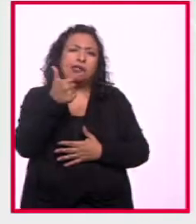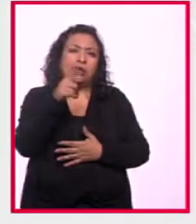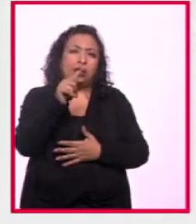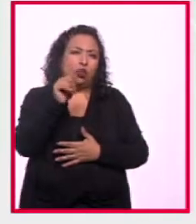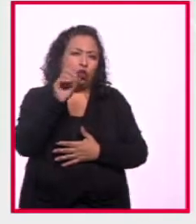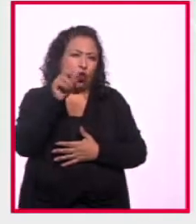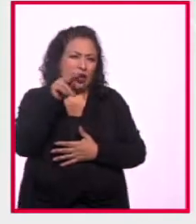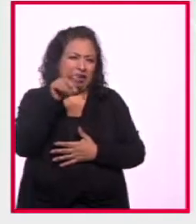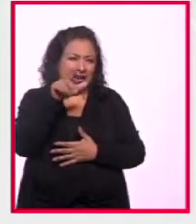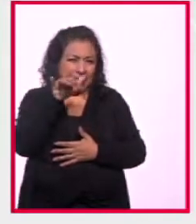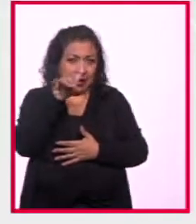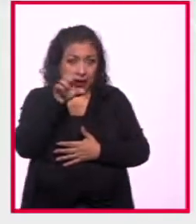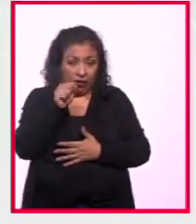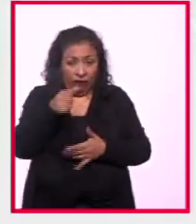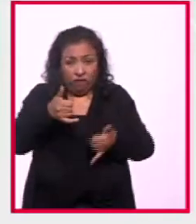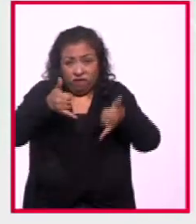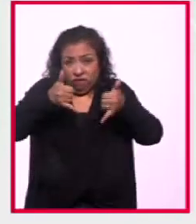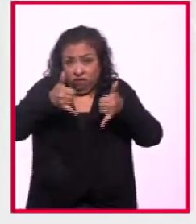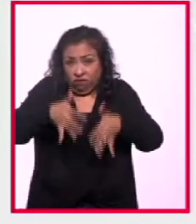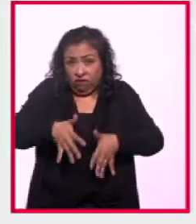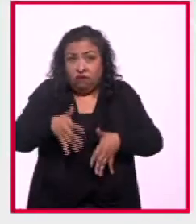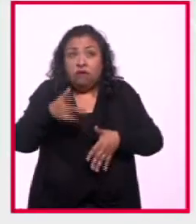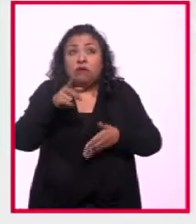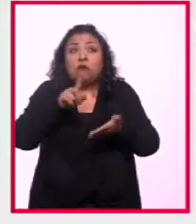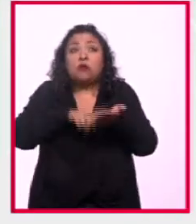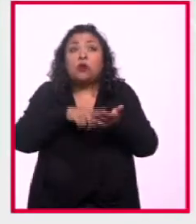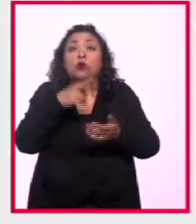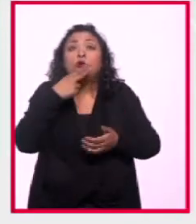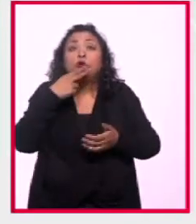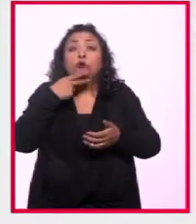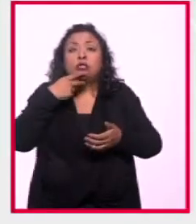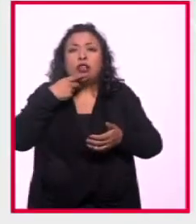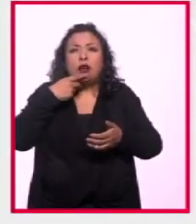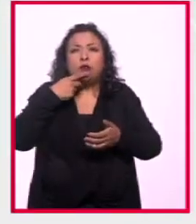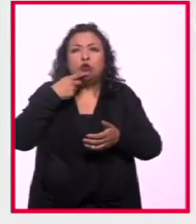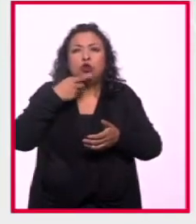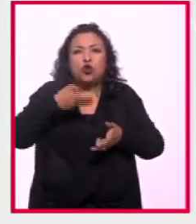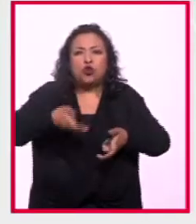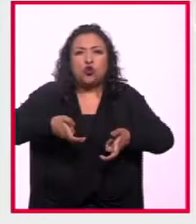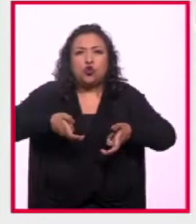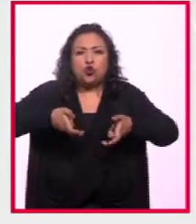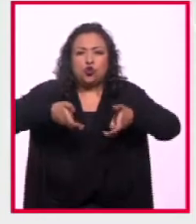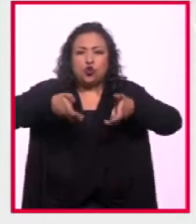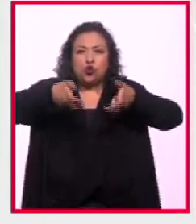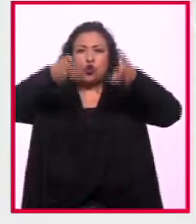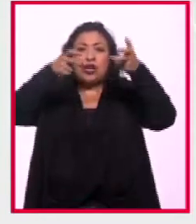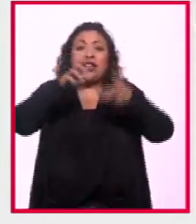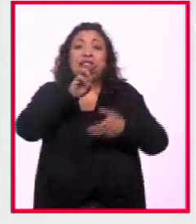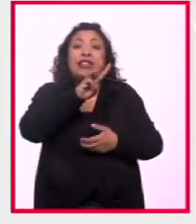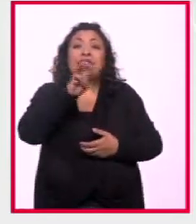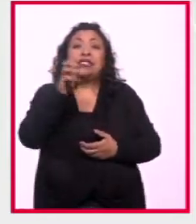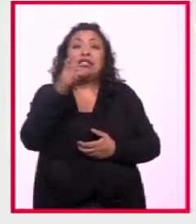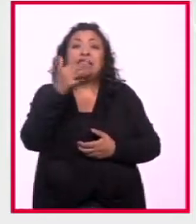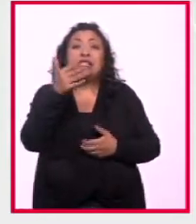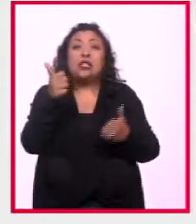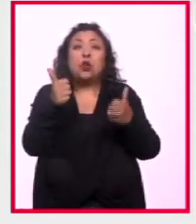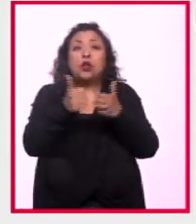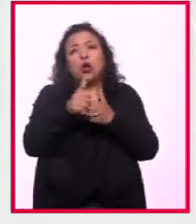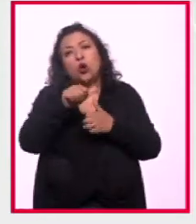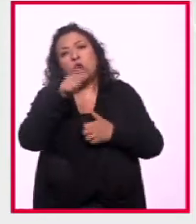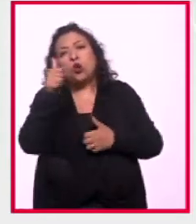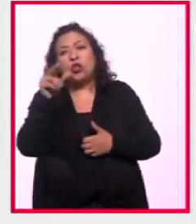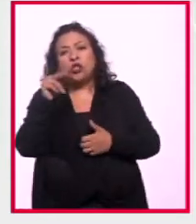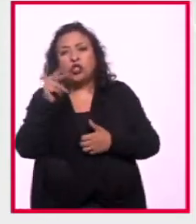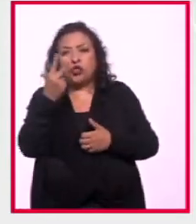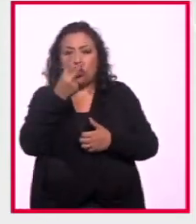toneladas y estamos usando una grúa de 350 toneladas con una grúa de 80